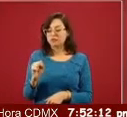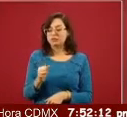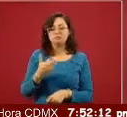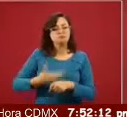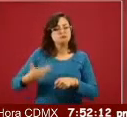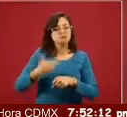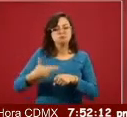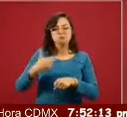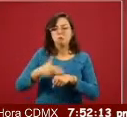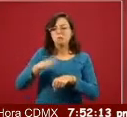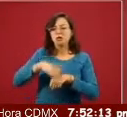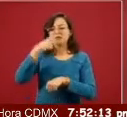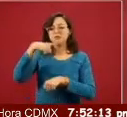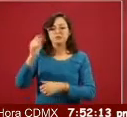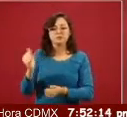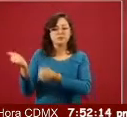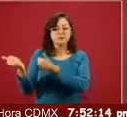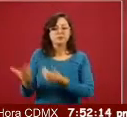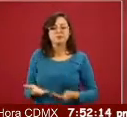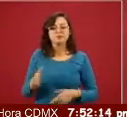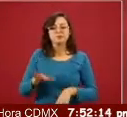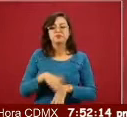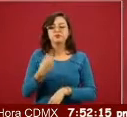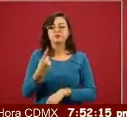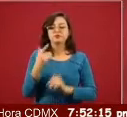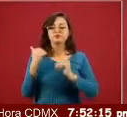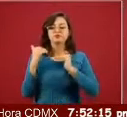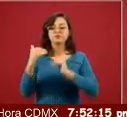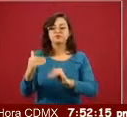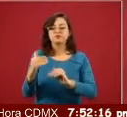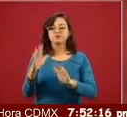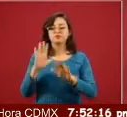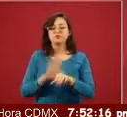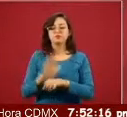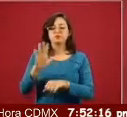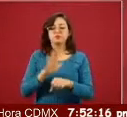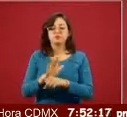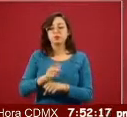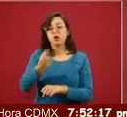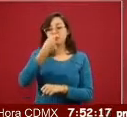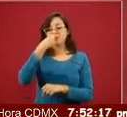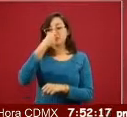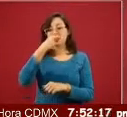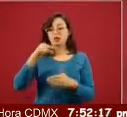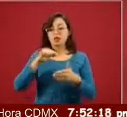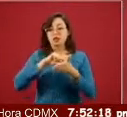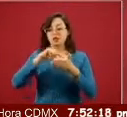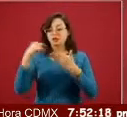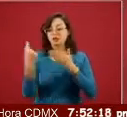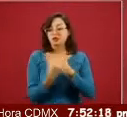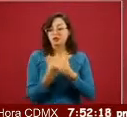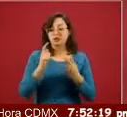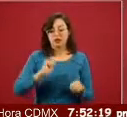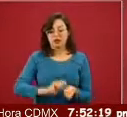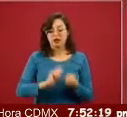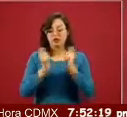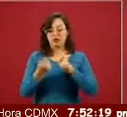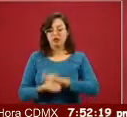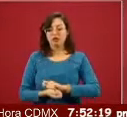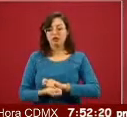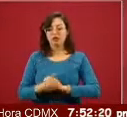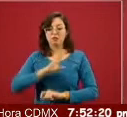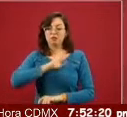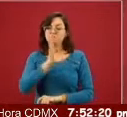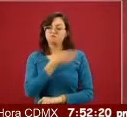importación, porque una de las restricciones era que la etiqueta no estaba traducida